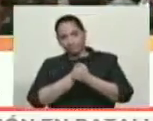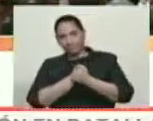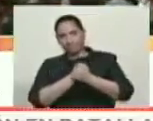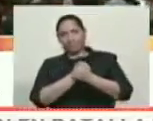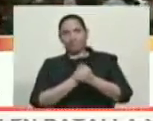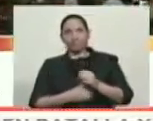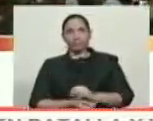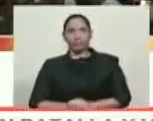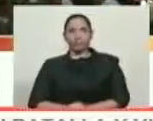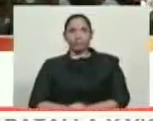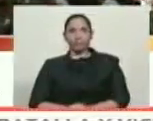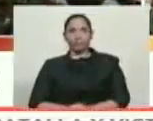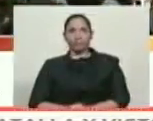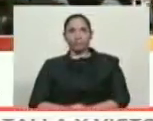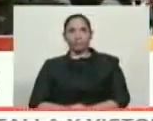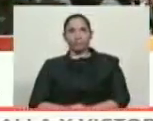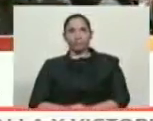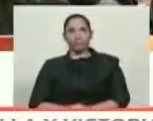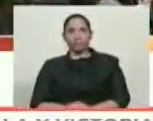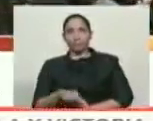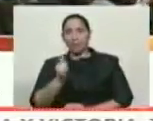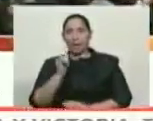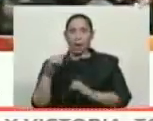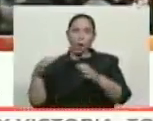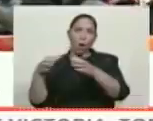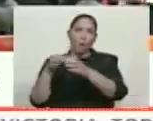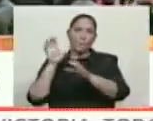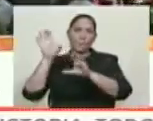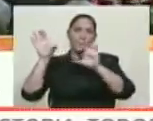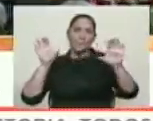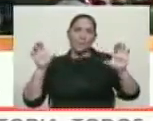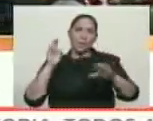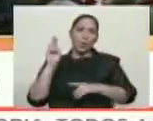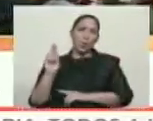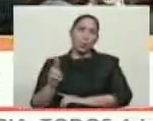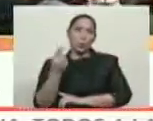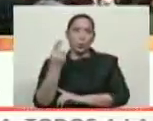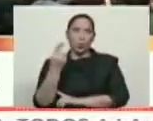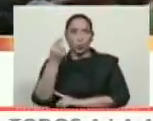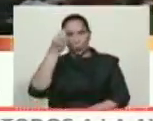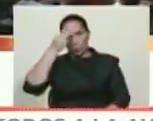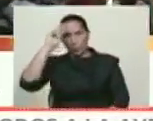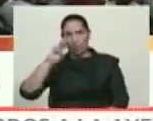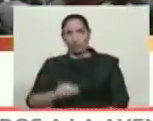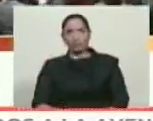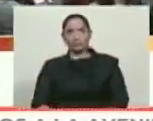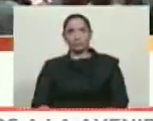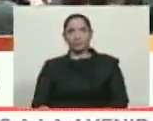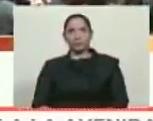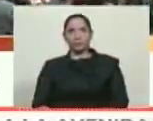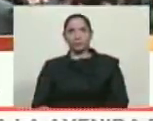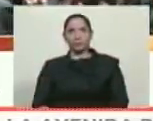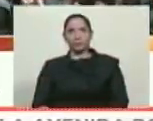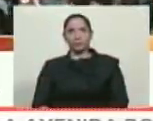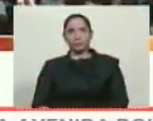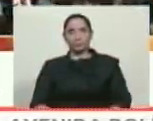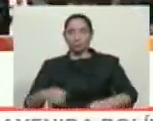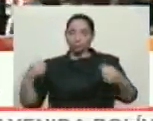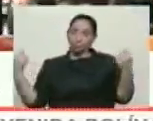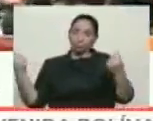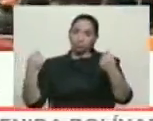ustedes saben que hay un grupo de países como Uruguay y México que han